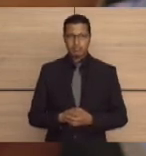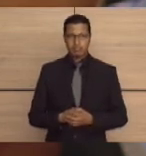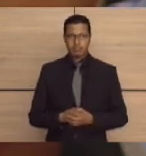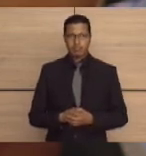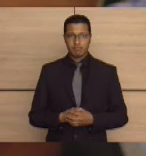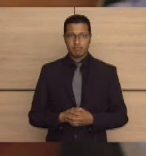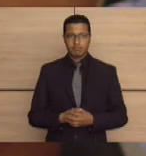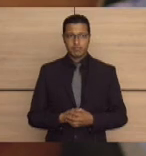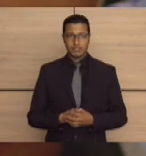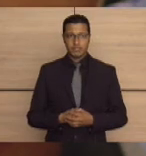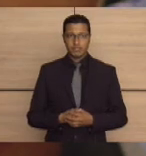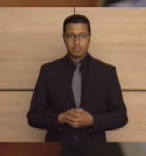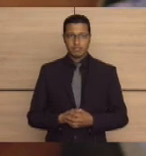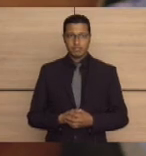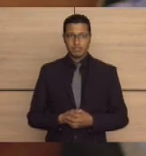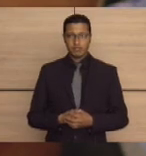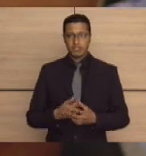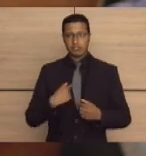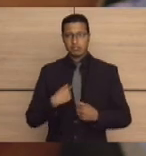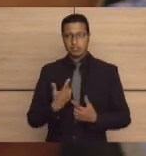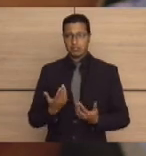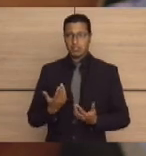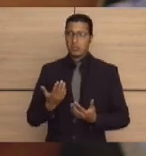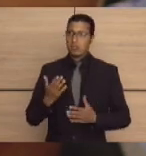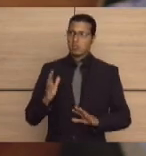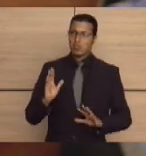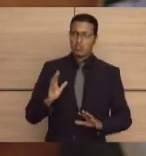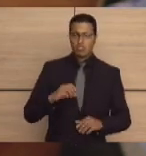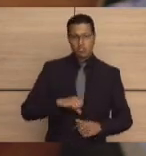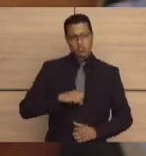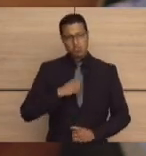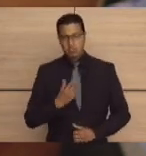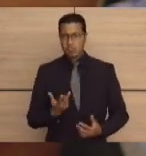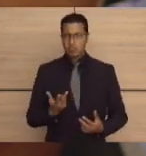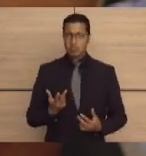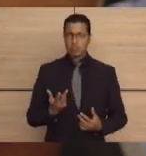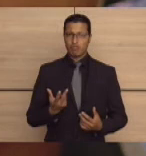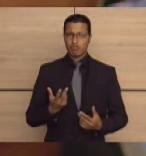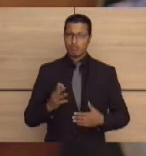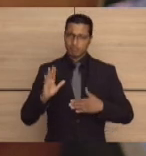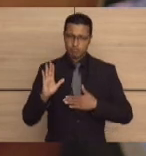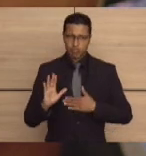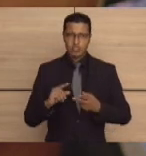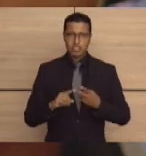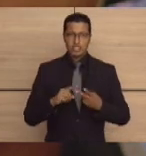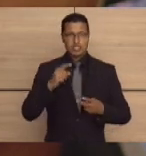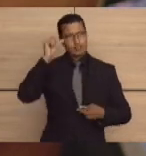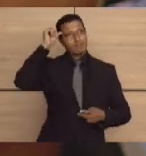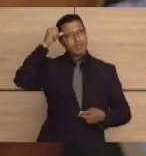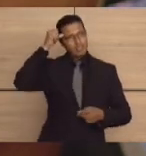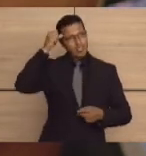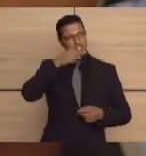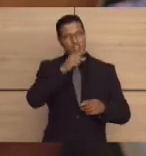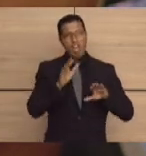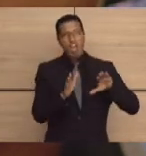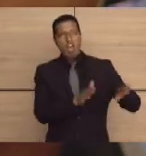abjurar jamás del honor y del orgullo de todo lo que hicieron los luchadores